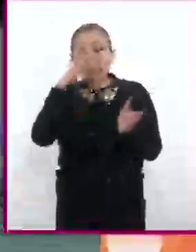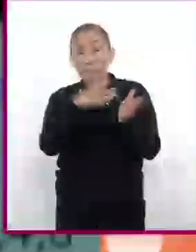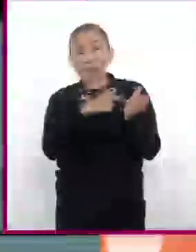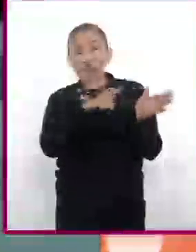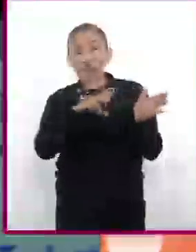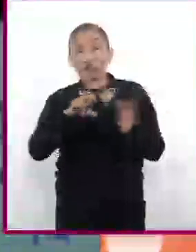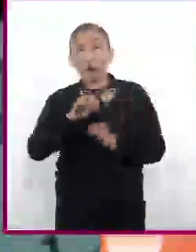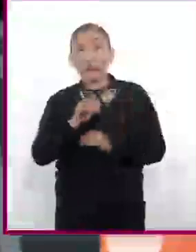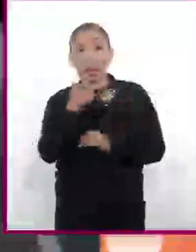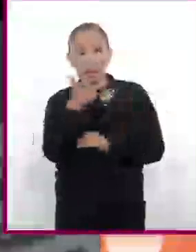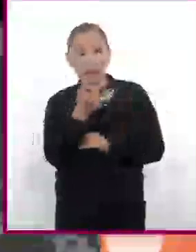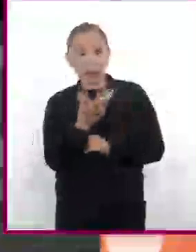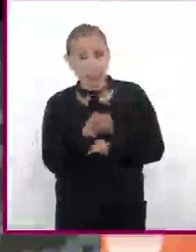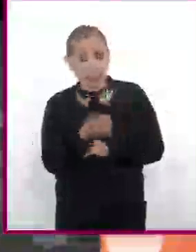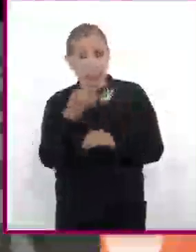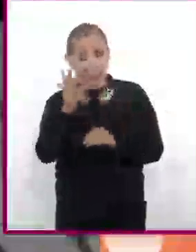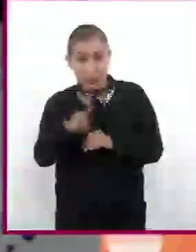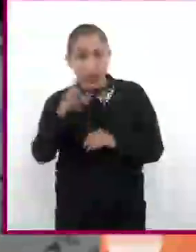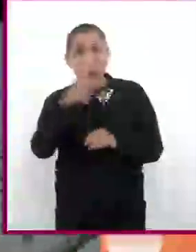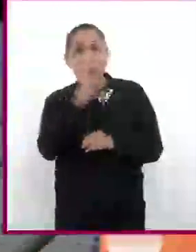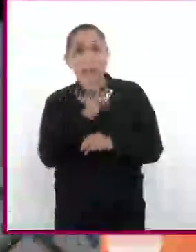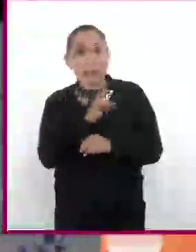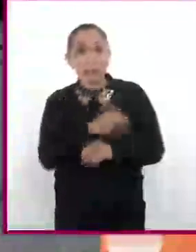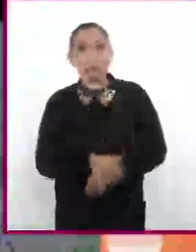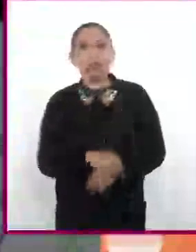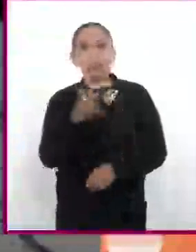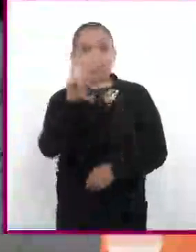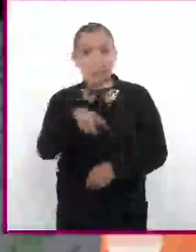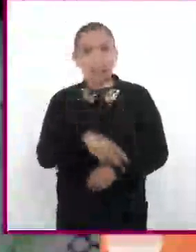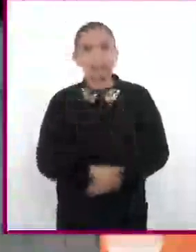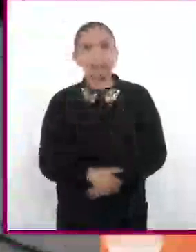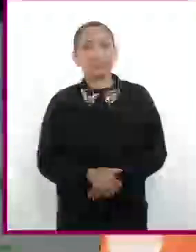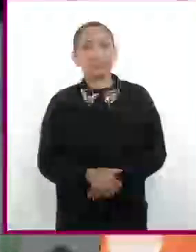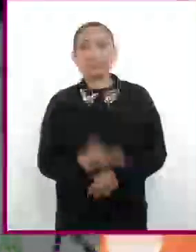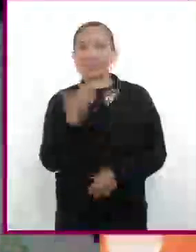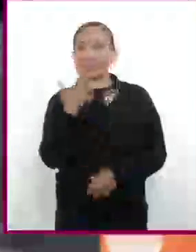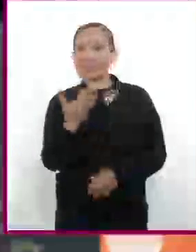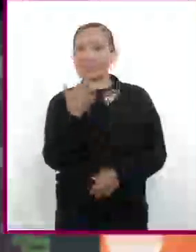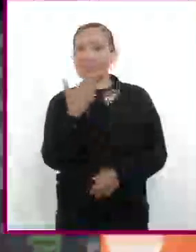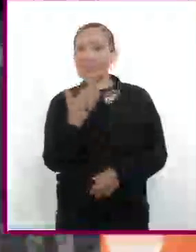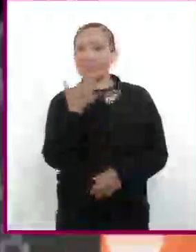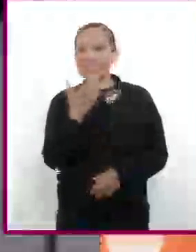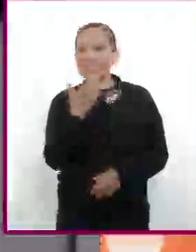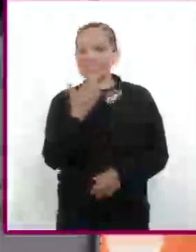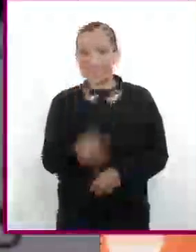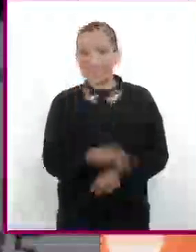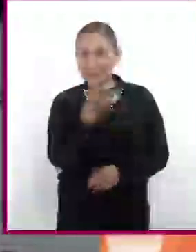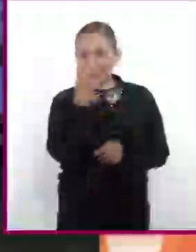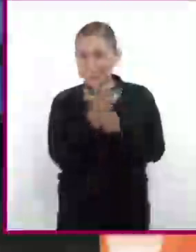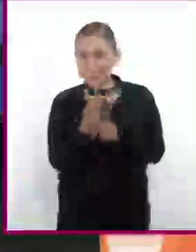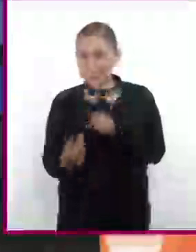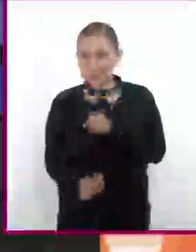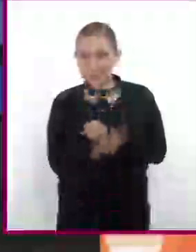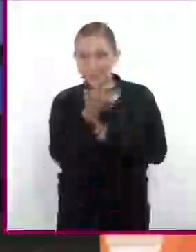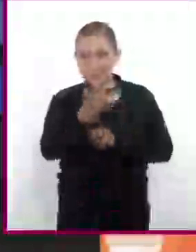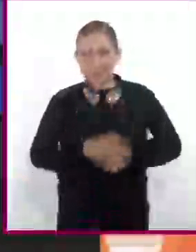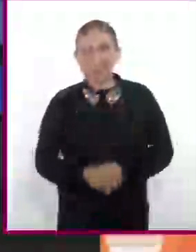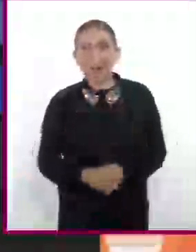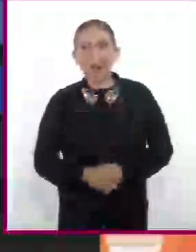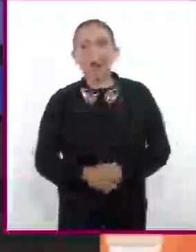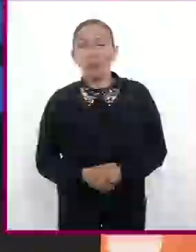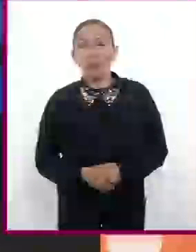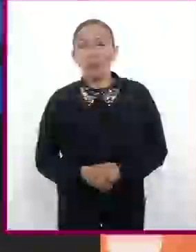1896. ¿Cierto o falso? Cierto. Muy bien. La segunda.